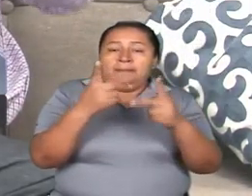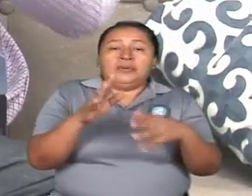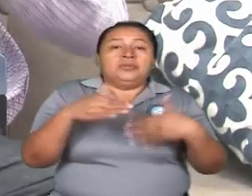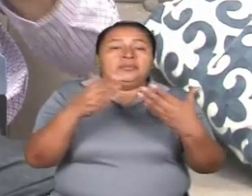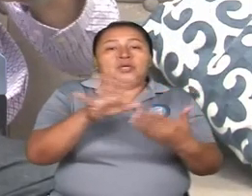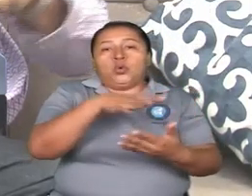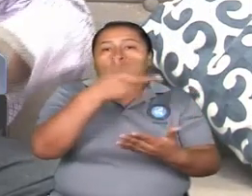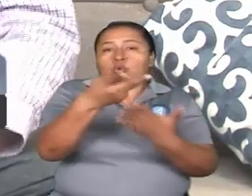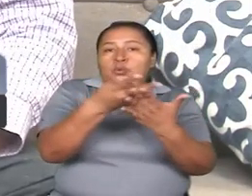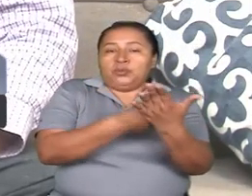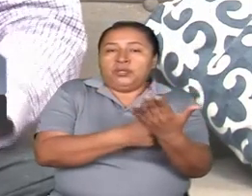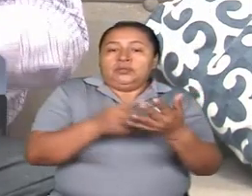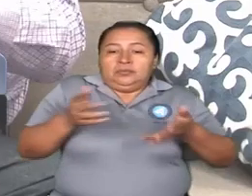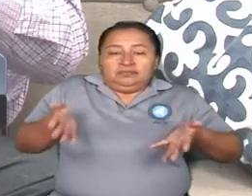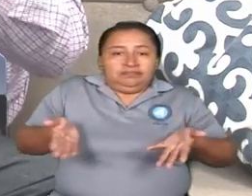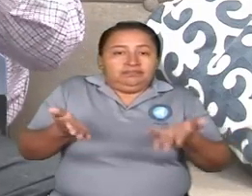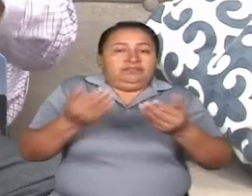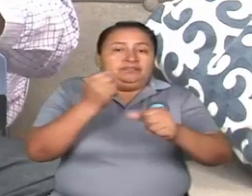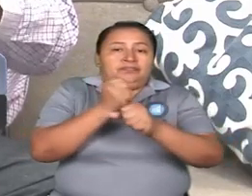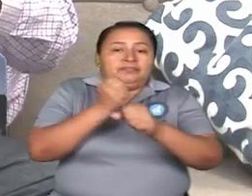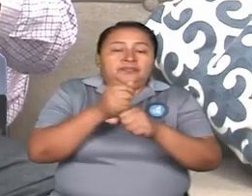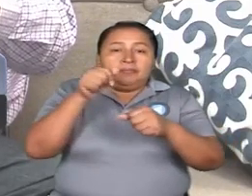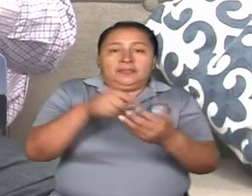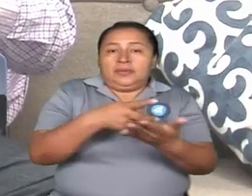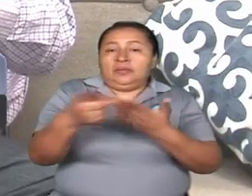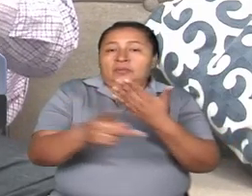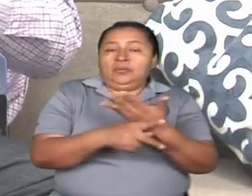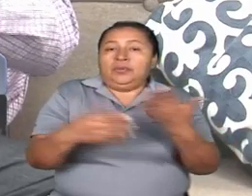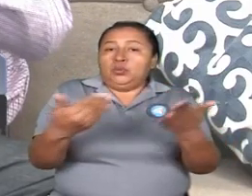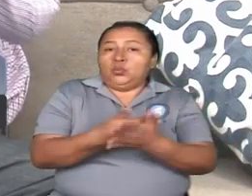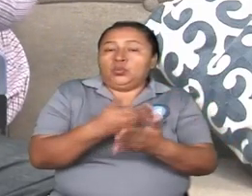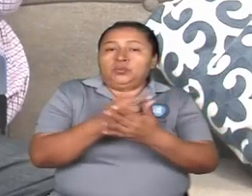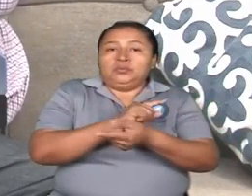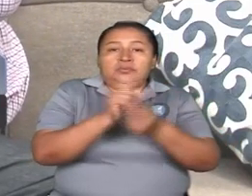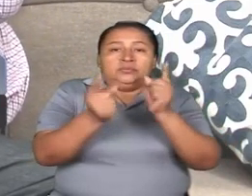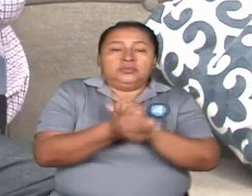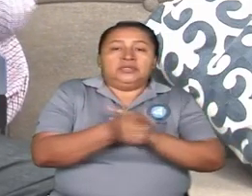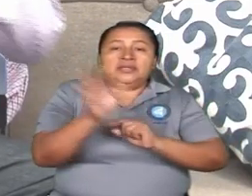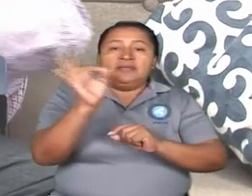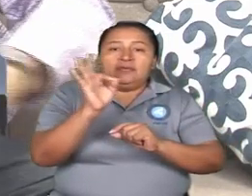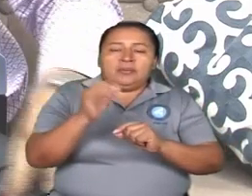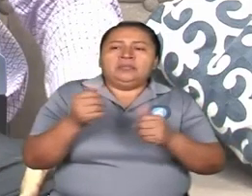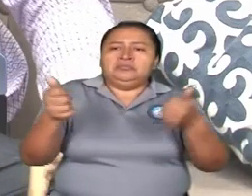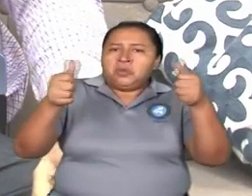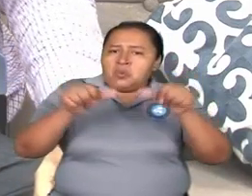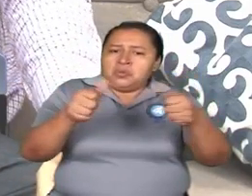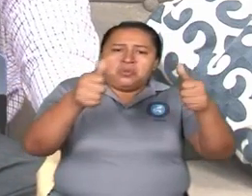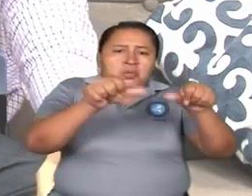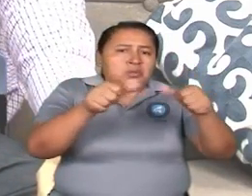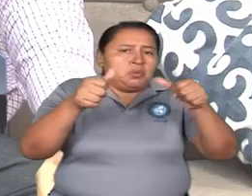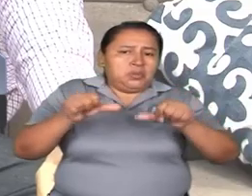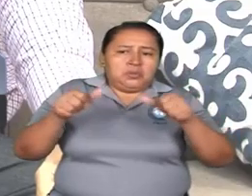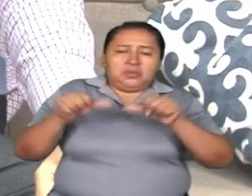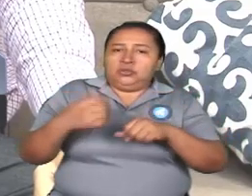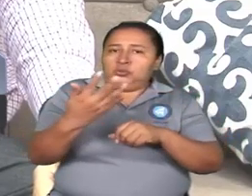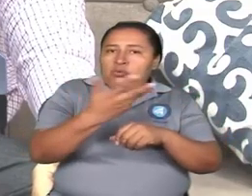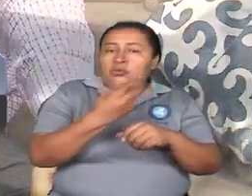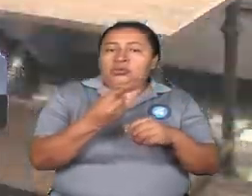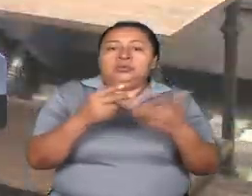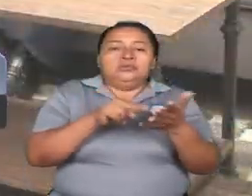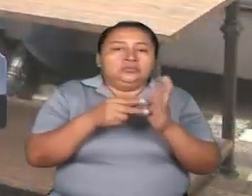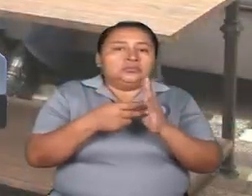proyectos que veníamos impulsando dentro del programa de modernización de forma consensuada. Okay. Ya, o sea que